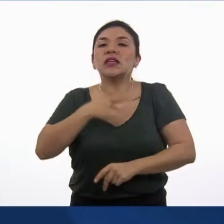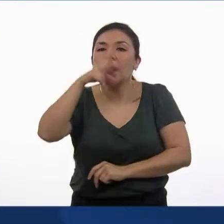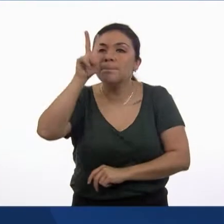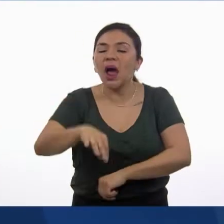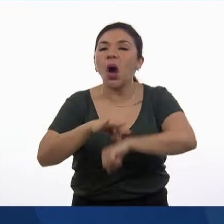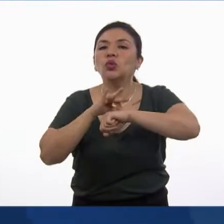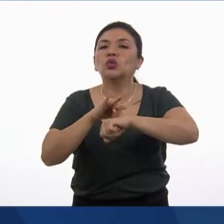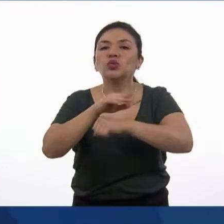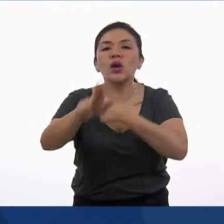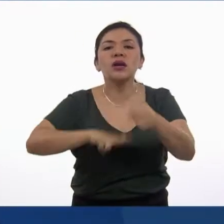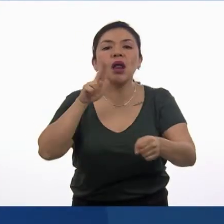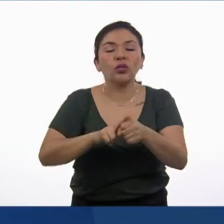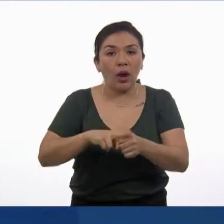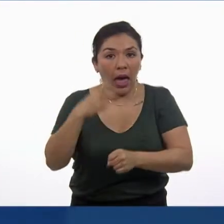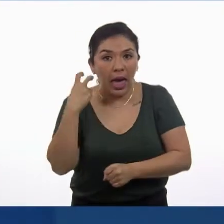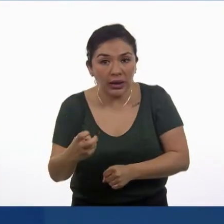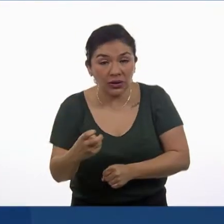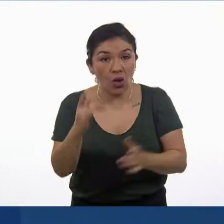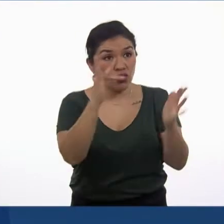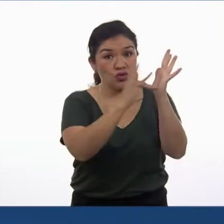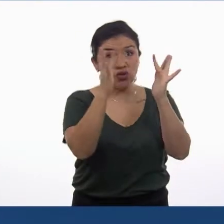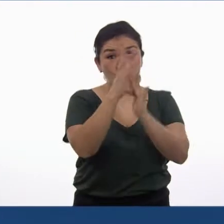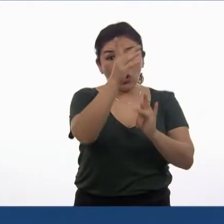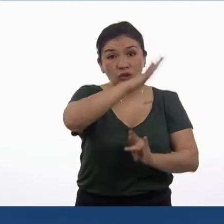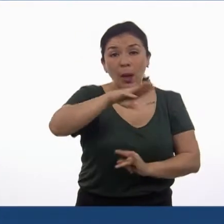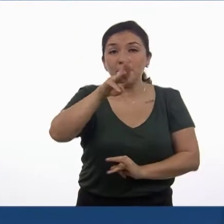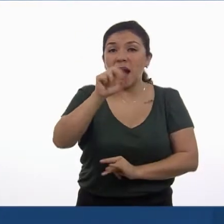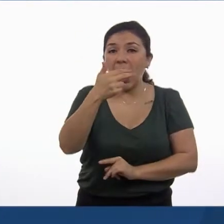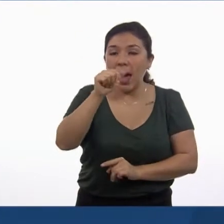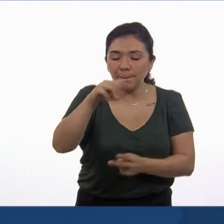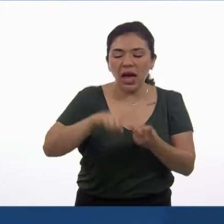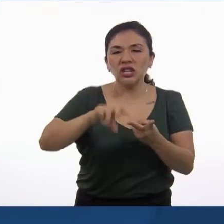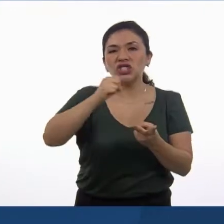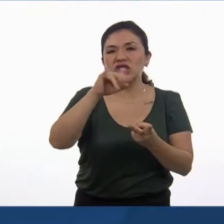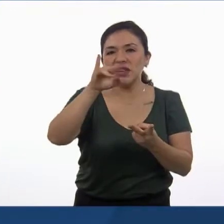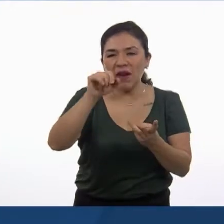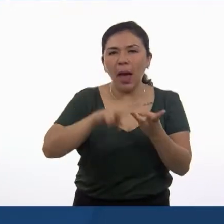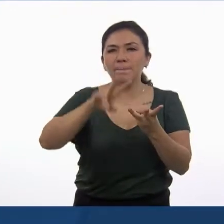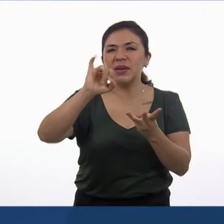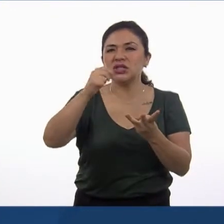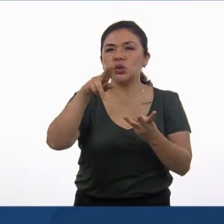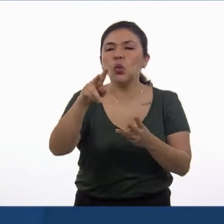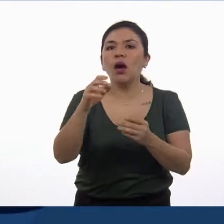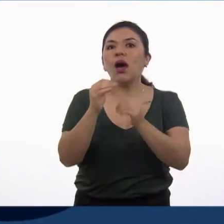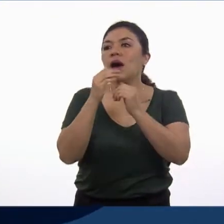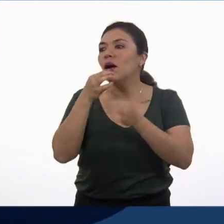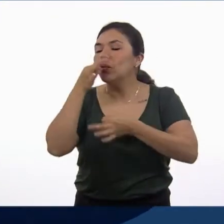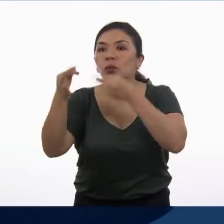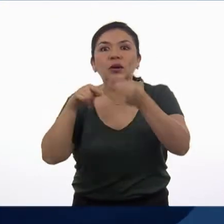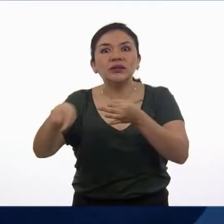de la realidad. Los dioses hindúes, Brahma, Shiva y Vishnu aclaman su victoria.